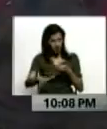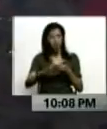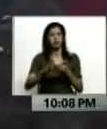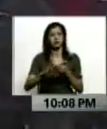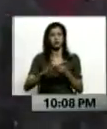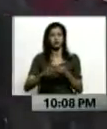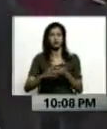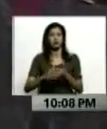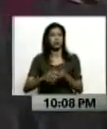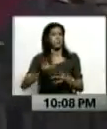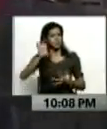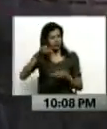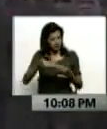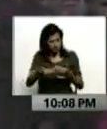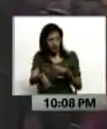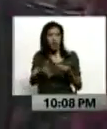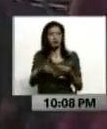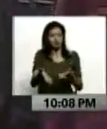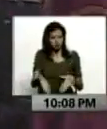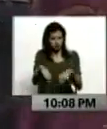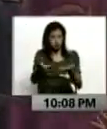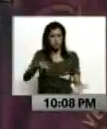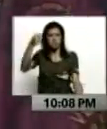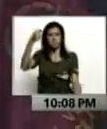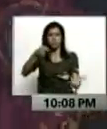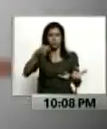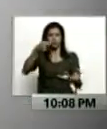Vamos adelante patria